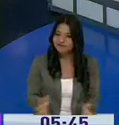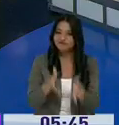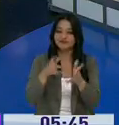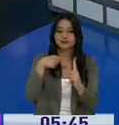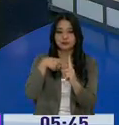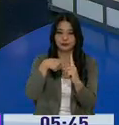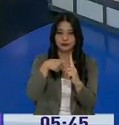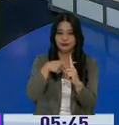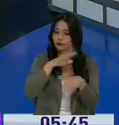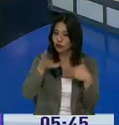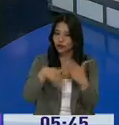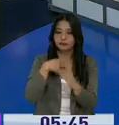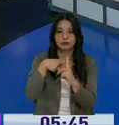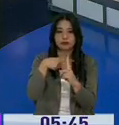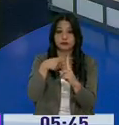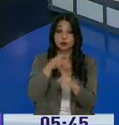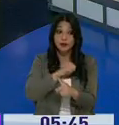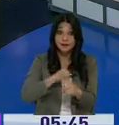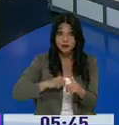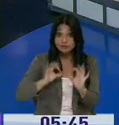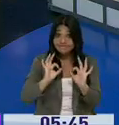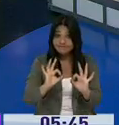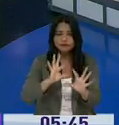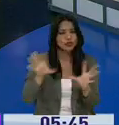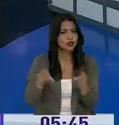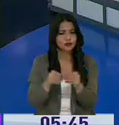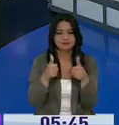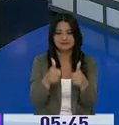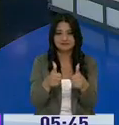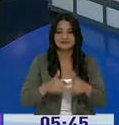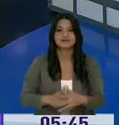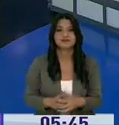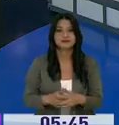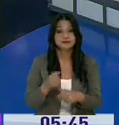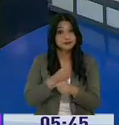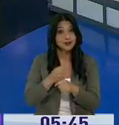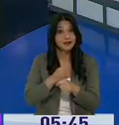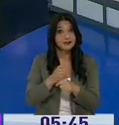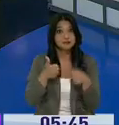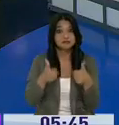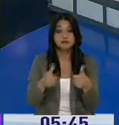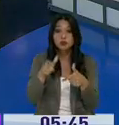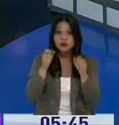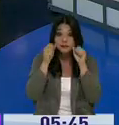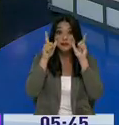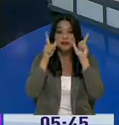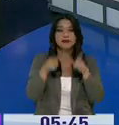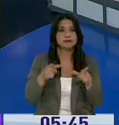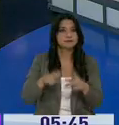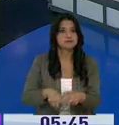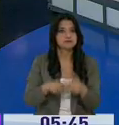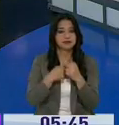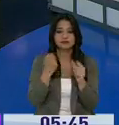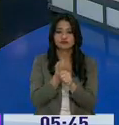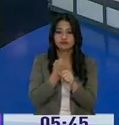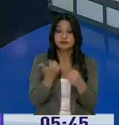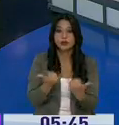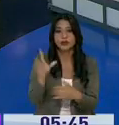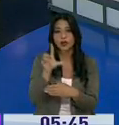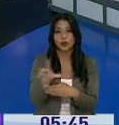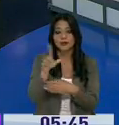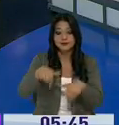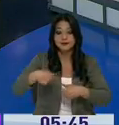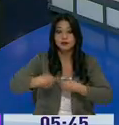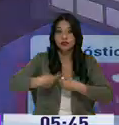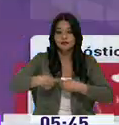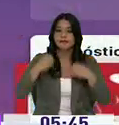sobre todo. Cuando usted le pone buena energía, todo sale bien. Todo es un buen cafecito, se está abriendo el ojo. Bueno, a trabajar es día lunes, Quito amanece frío,